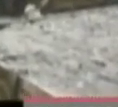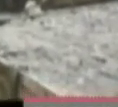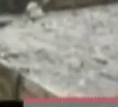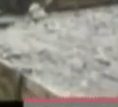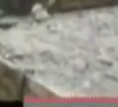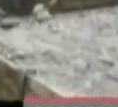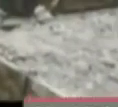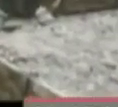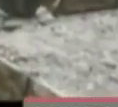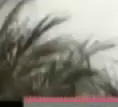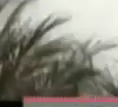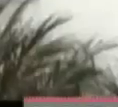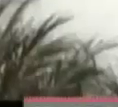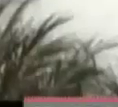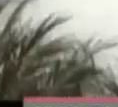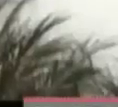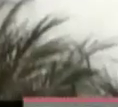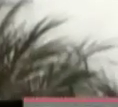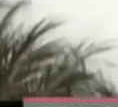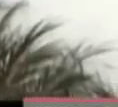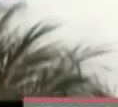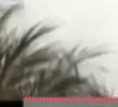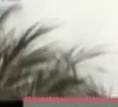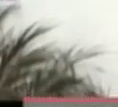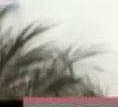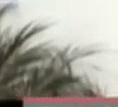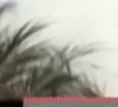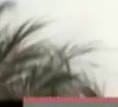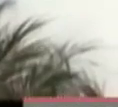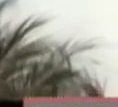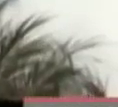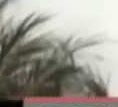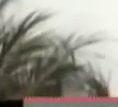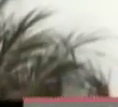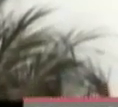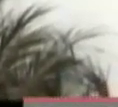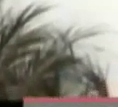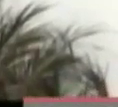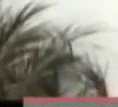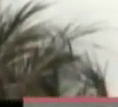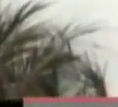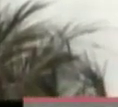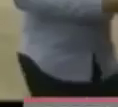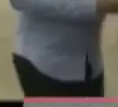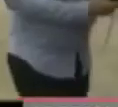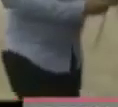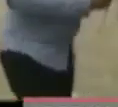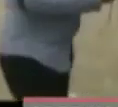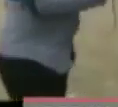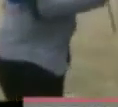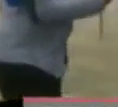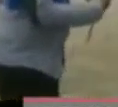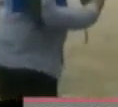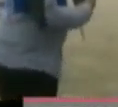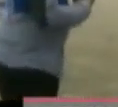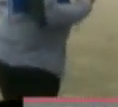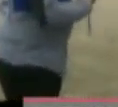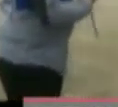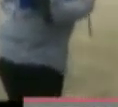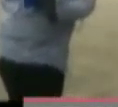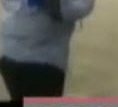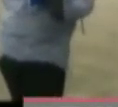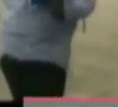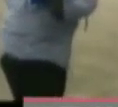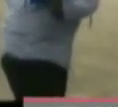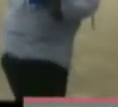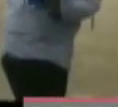completo. No me preocupa. Yo firmo los puntos de cuenta en el capó de un carro. Me la paso montado y donde me